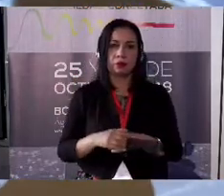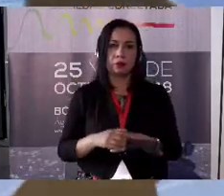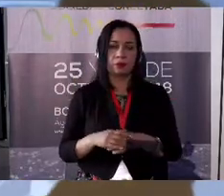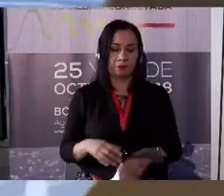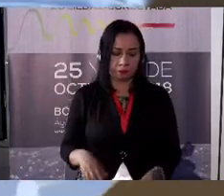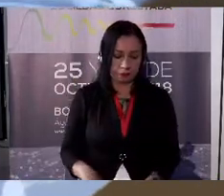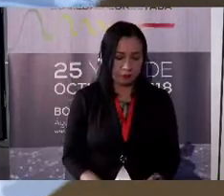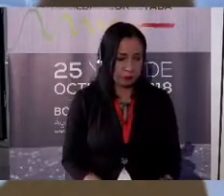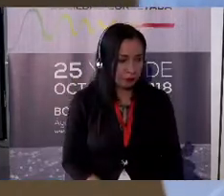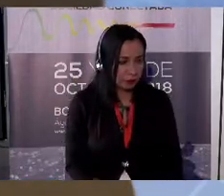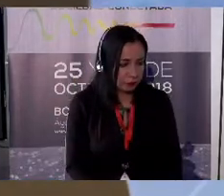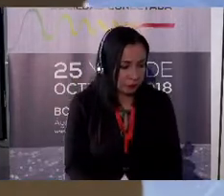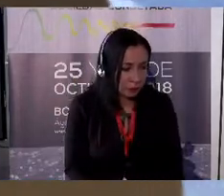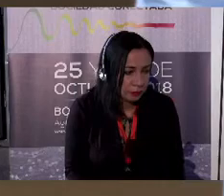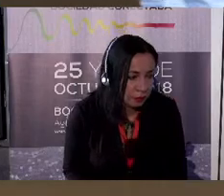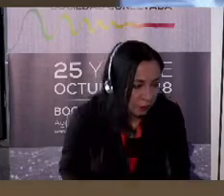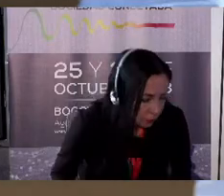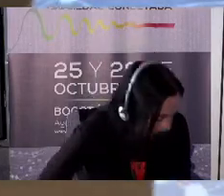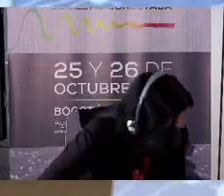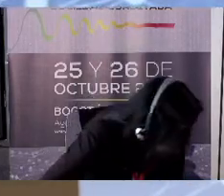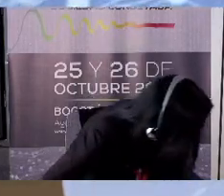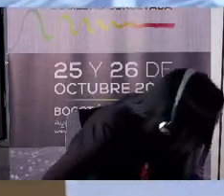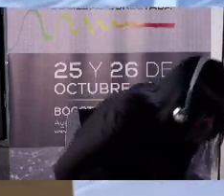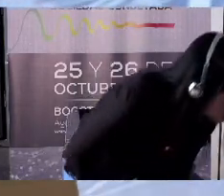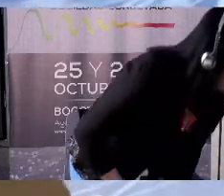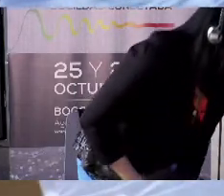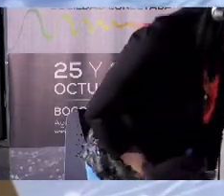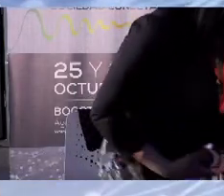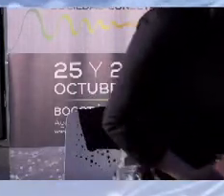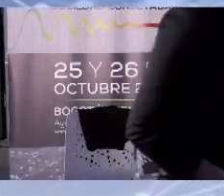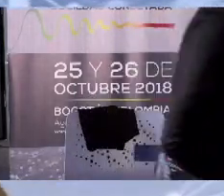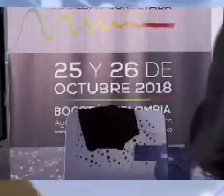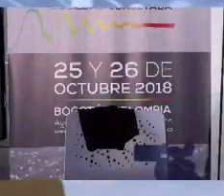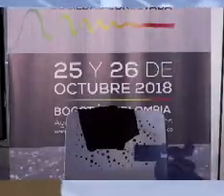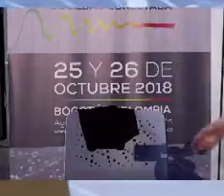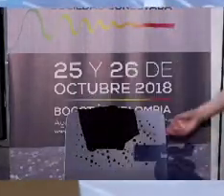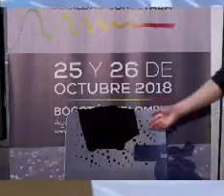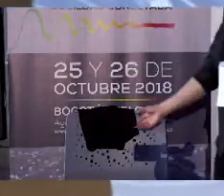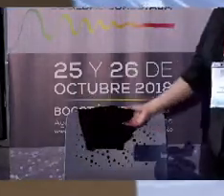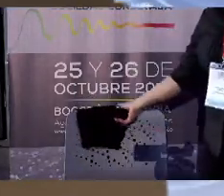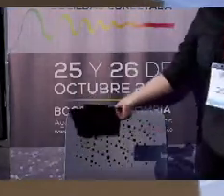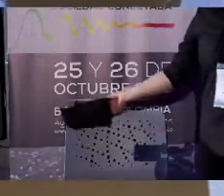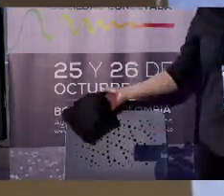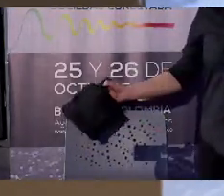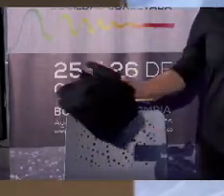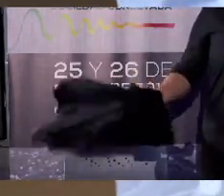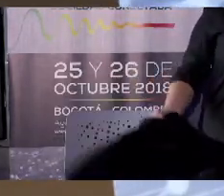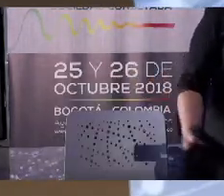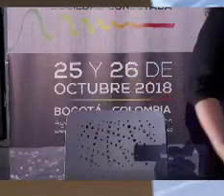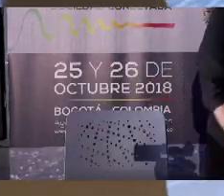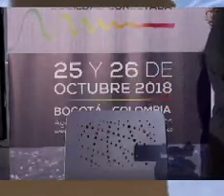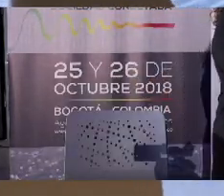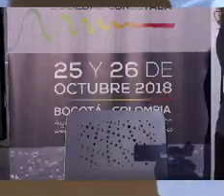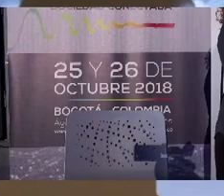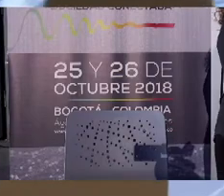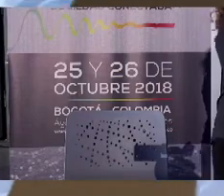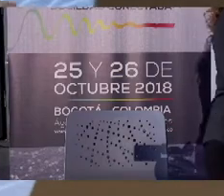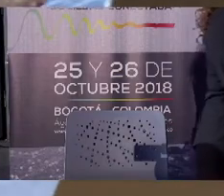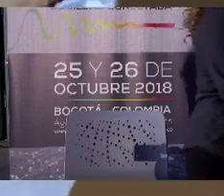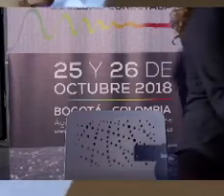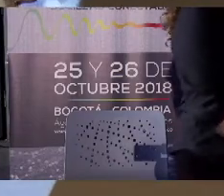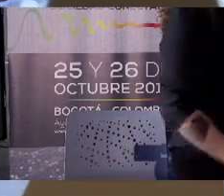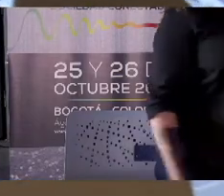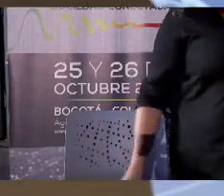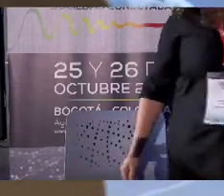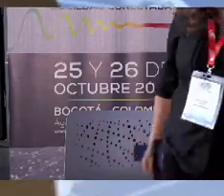Luego surgieron algunas ideas y discusiones, etcétera, y básicamente la cosa tornó hacia lo siguiente: a